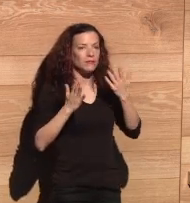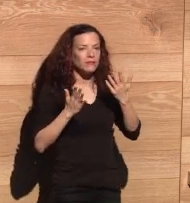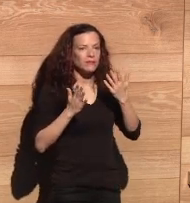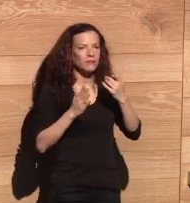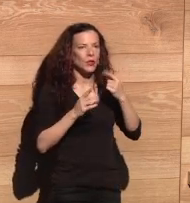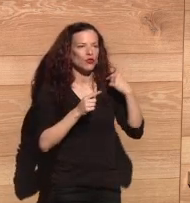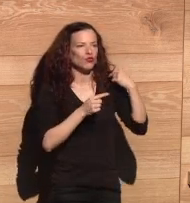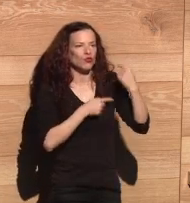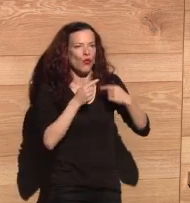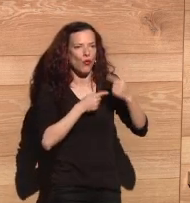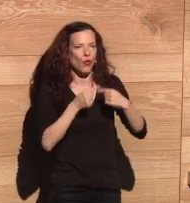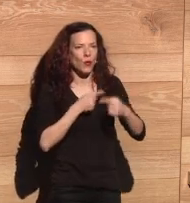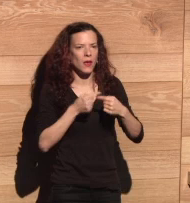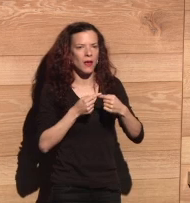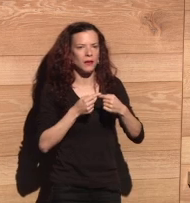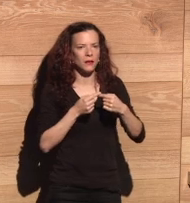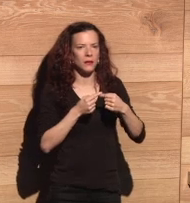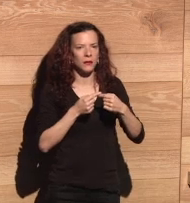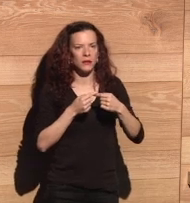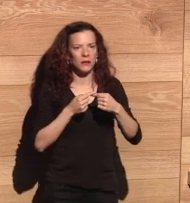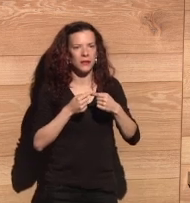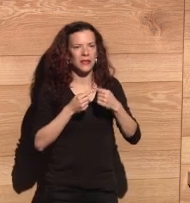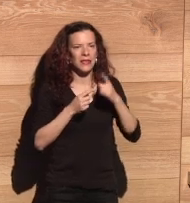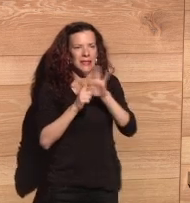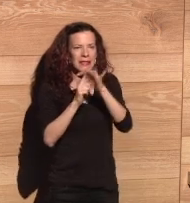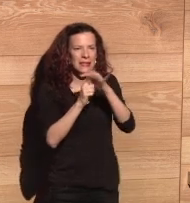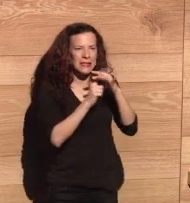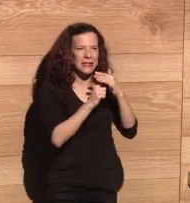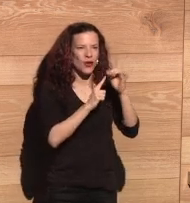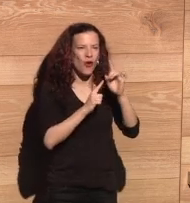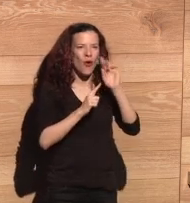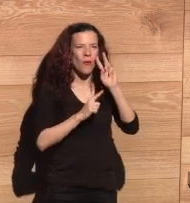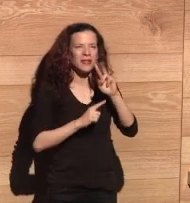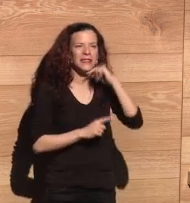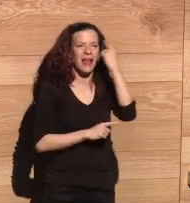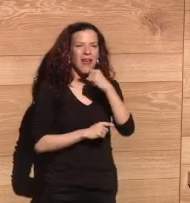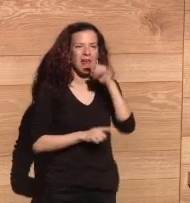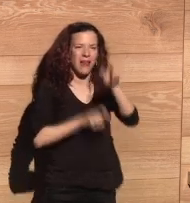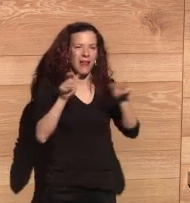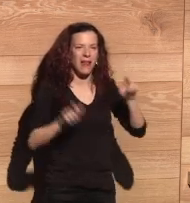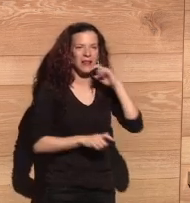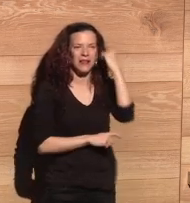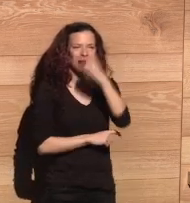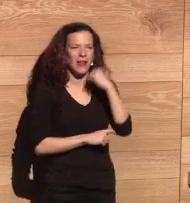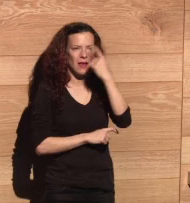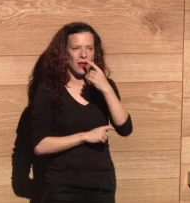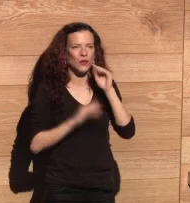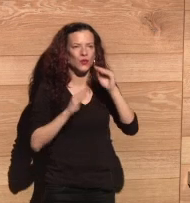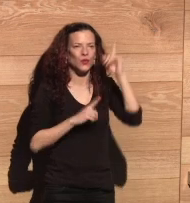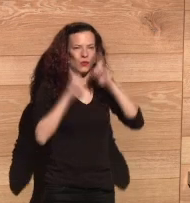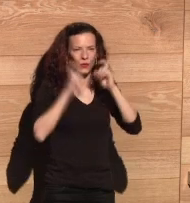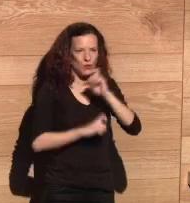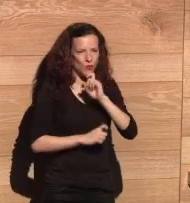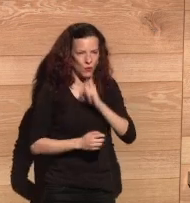tanto el día a día con todo su contexto, sino más bien los rostros, ¿no? De las personas y algunos... Sí, eso es. Muy